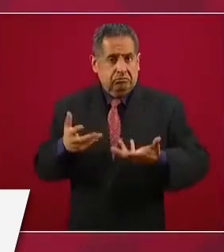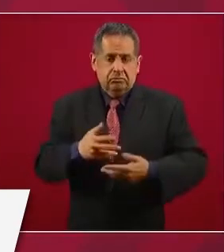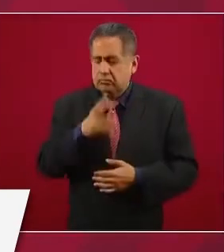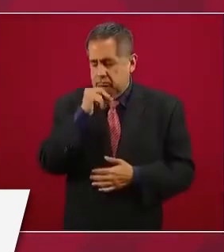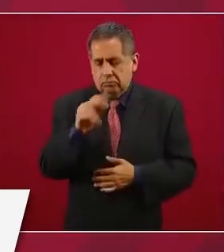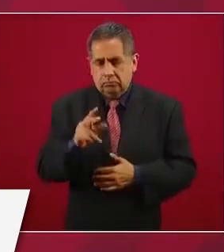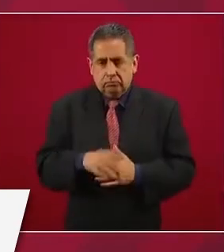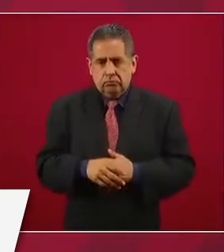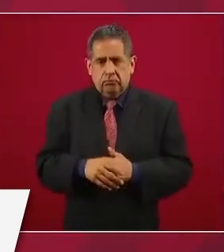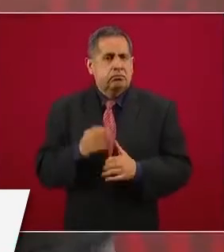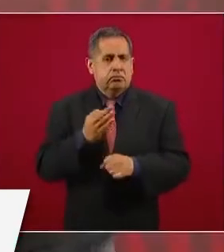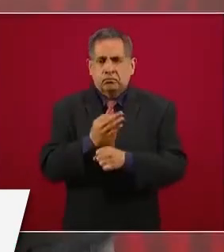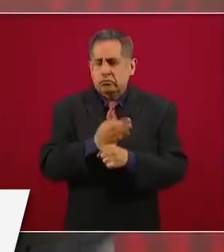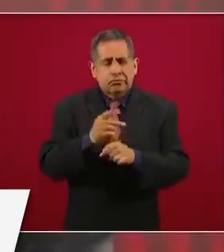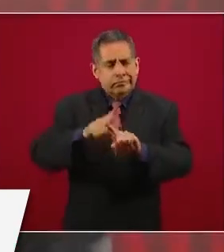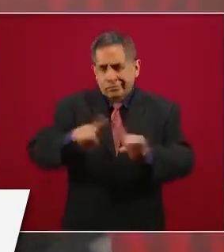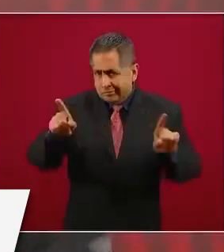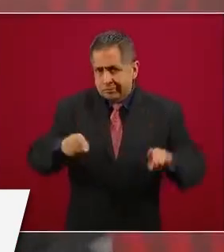pero no es el caso.